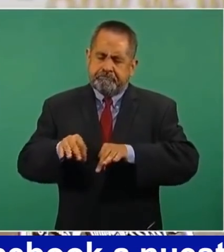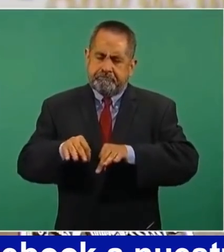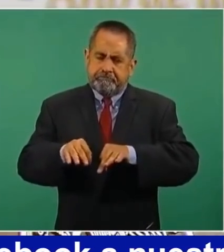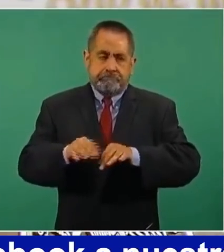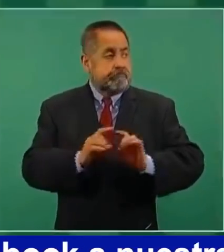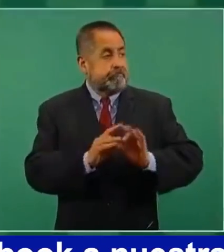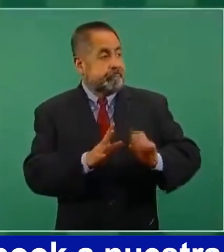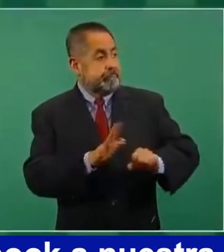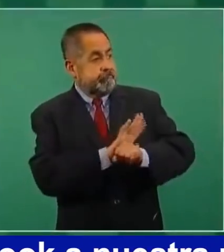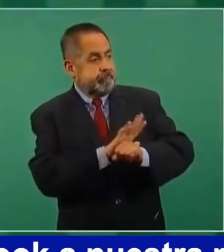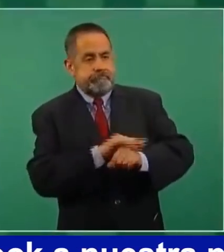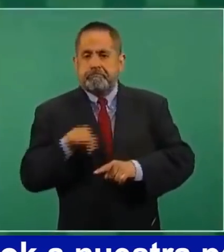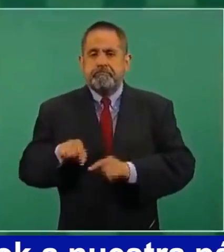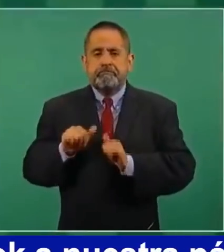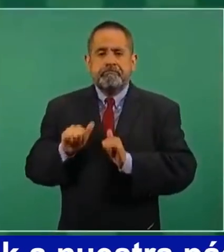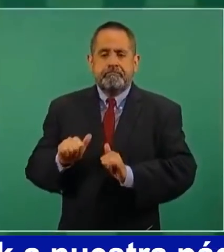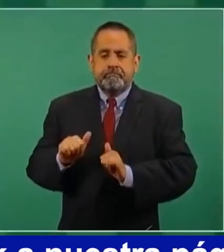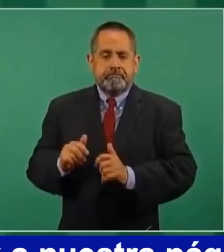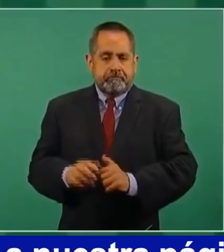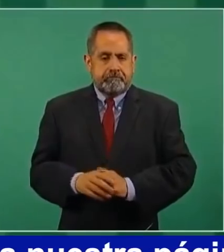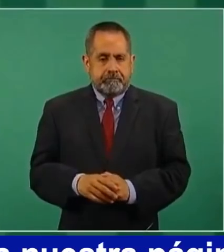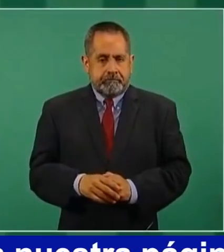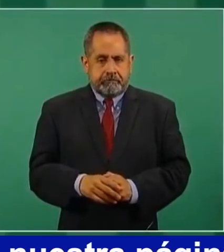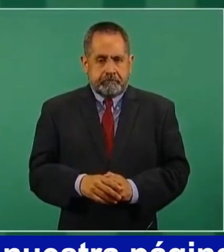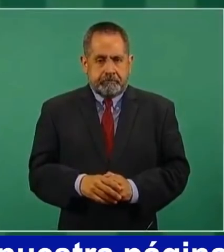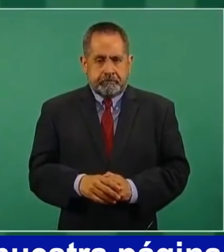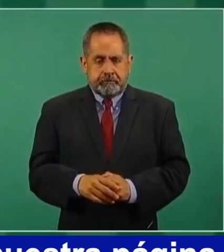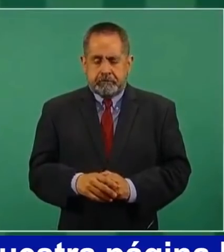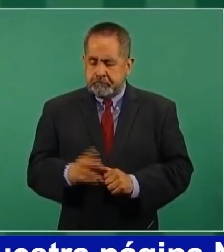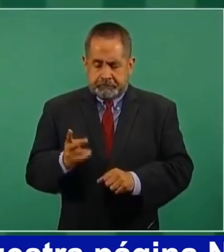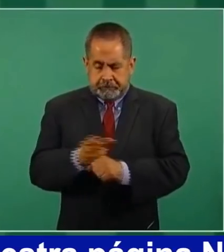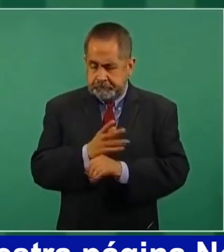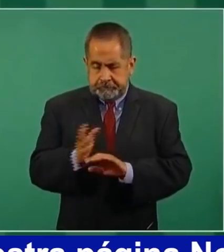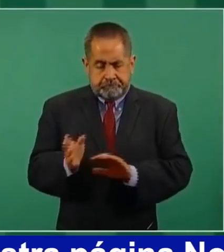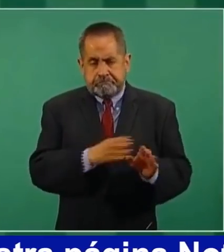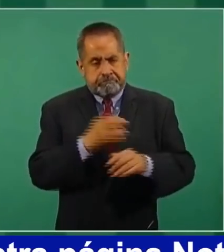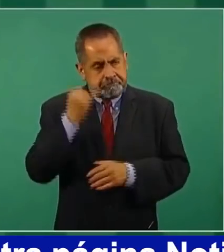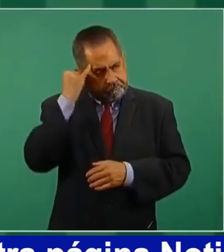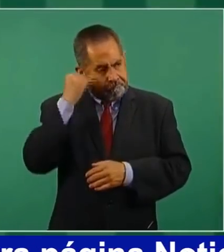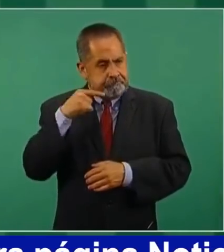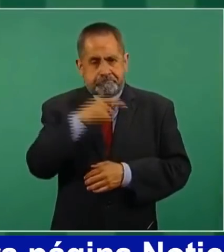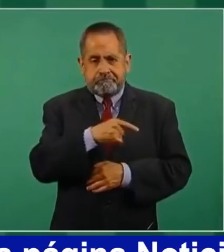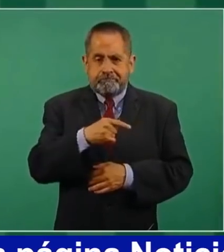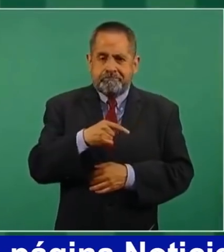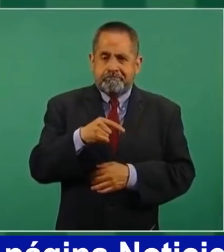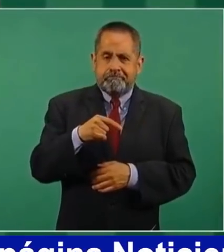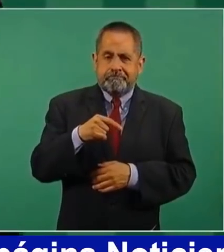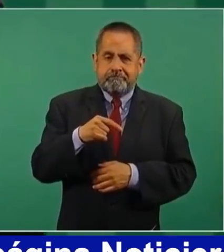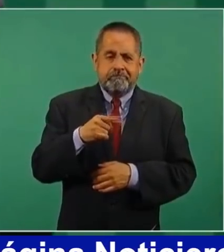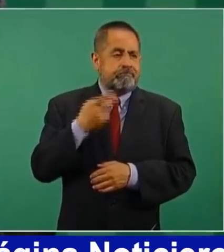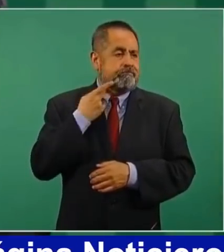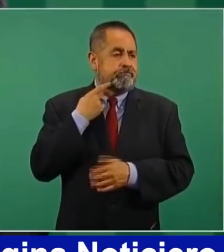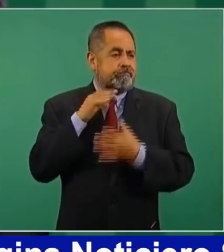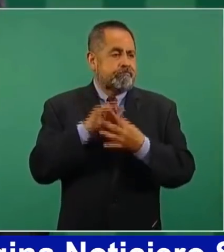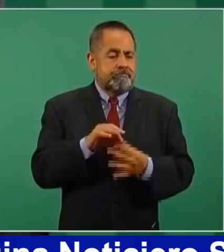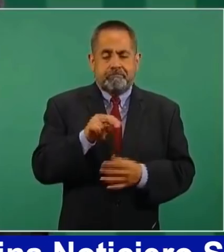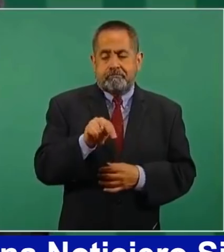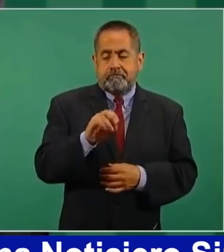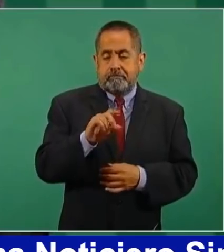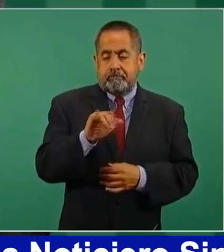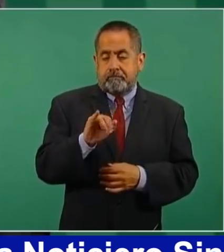a dejar de lado la política neoliberal.